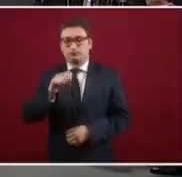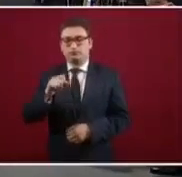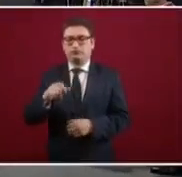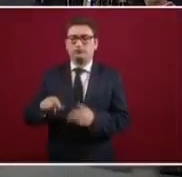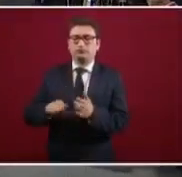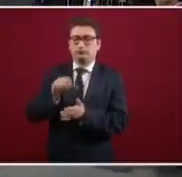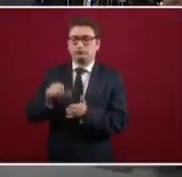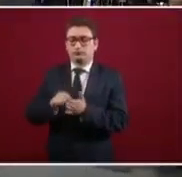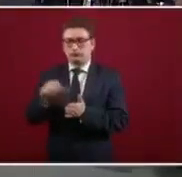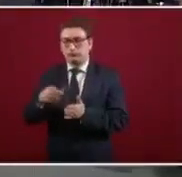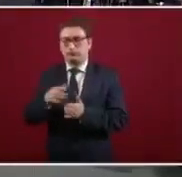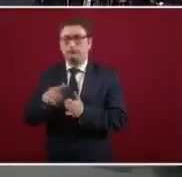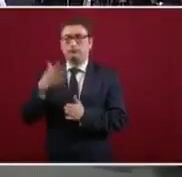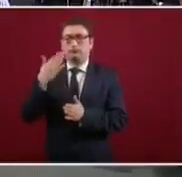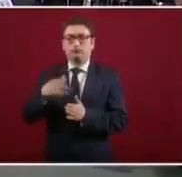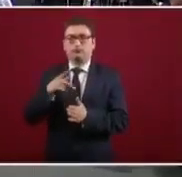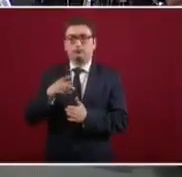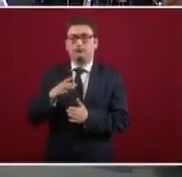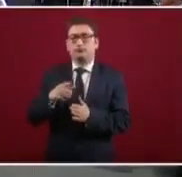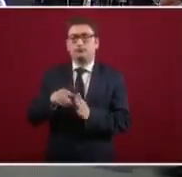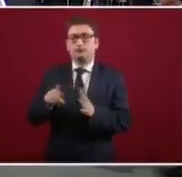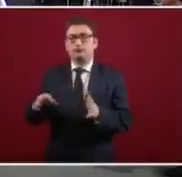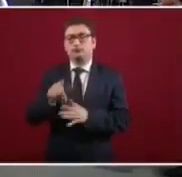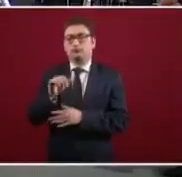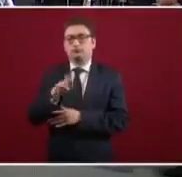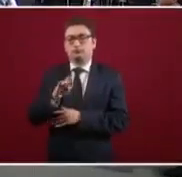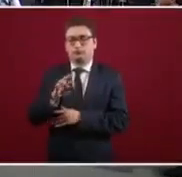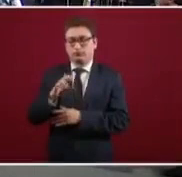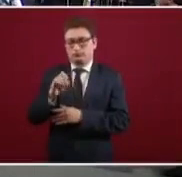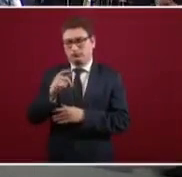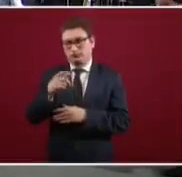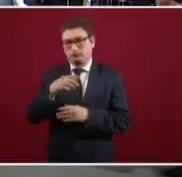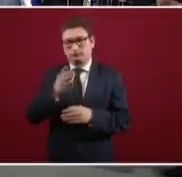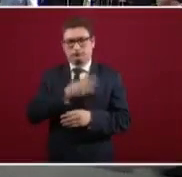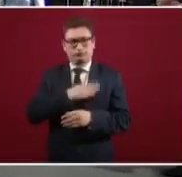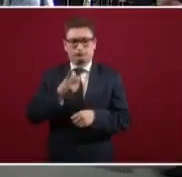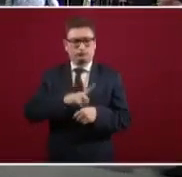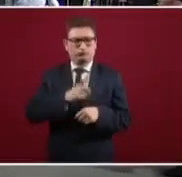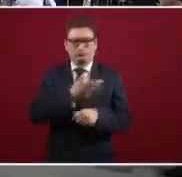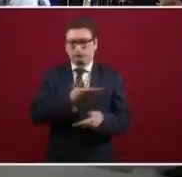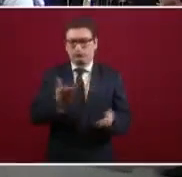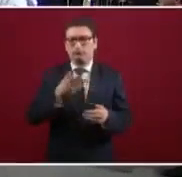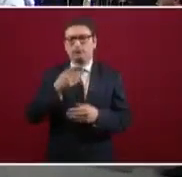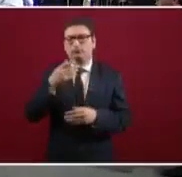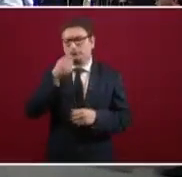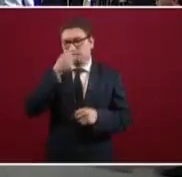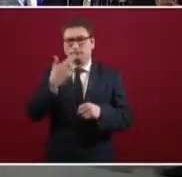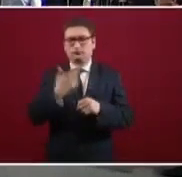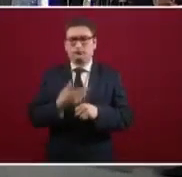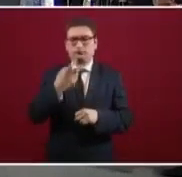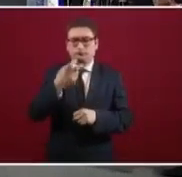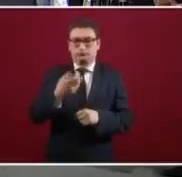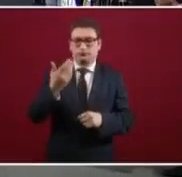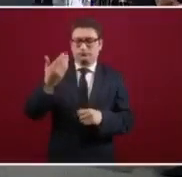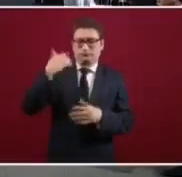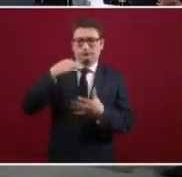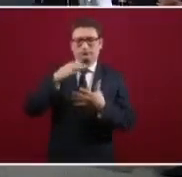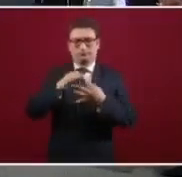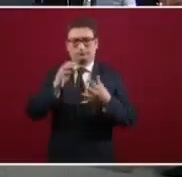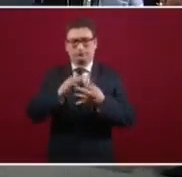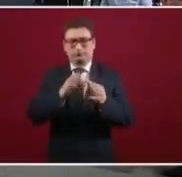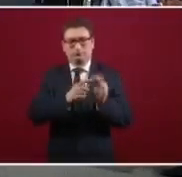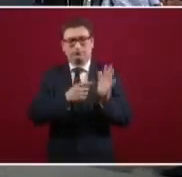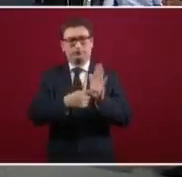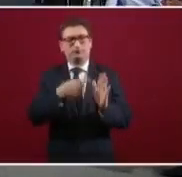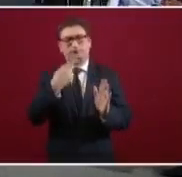pedro ferriz de con y alberto garcía sarubbi buenos dias secretarios este pues así como se dio a conocer el nombre de quien